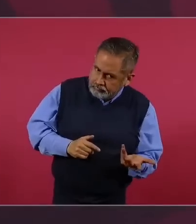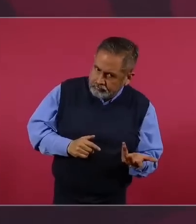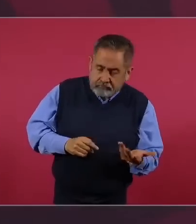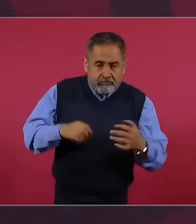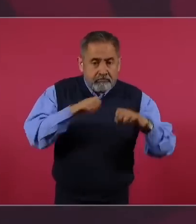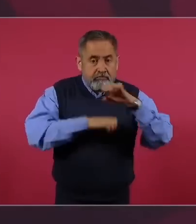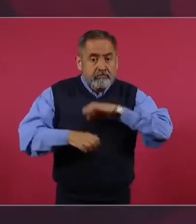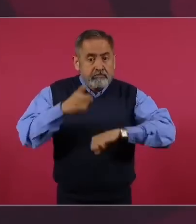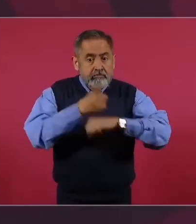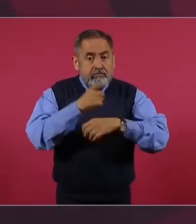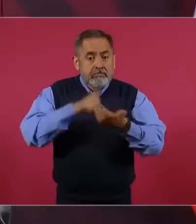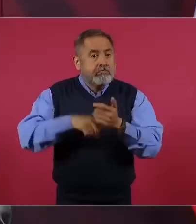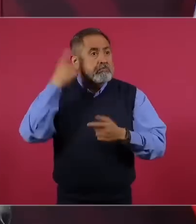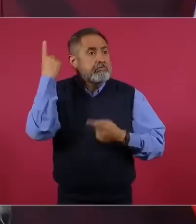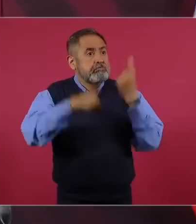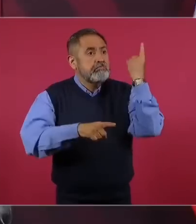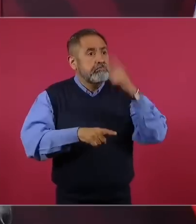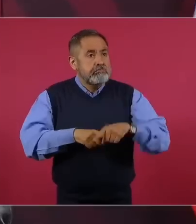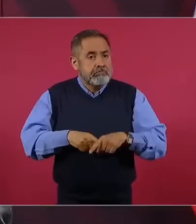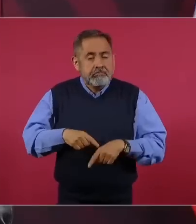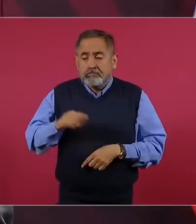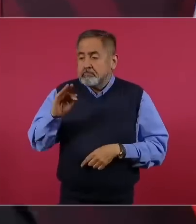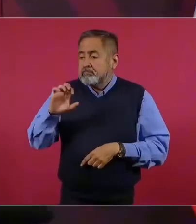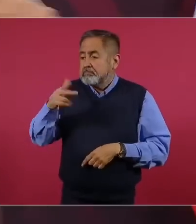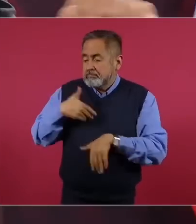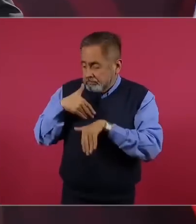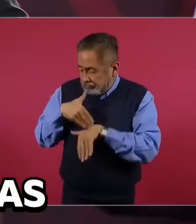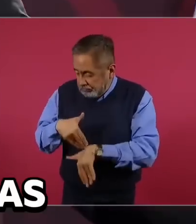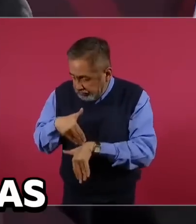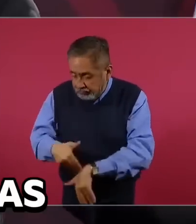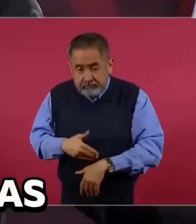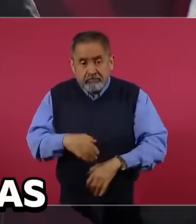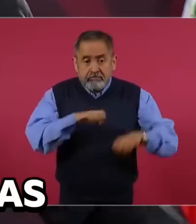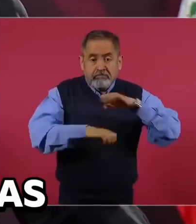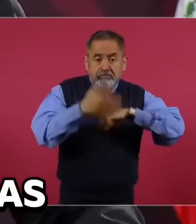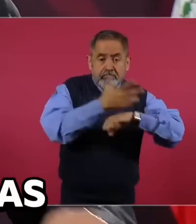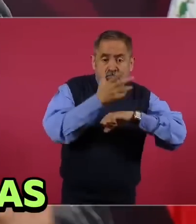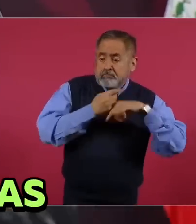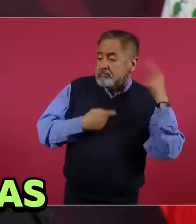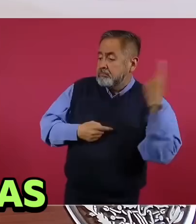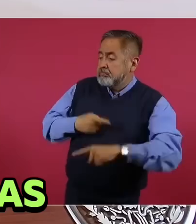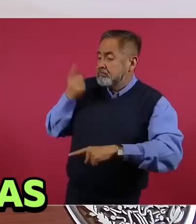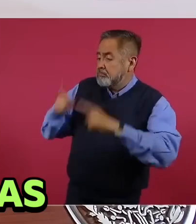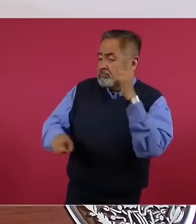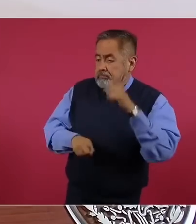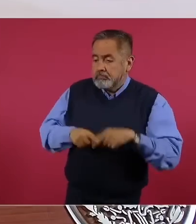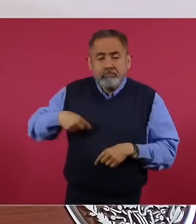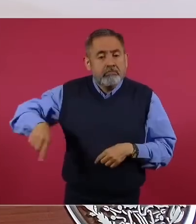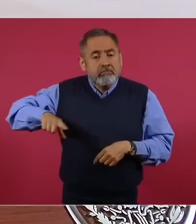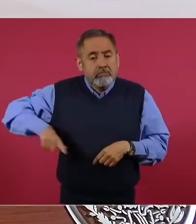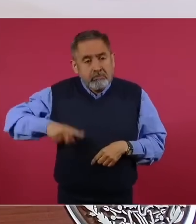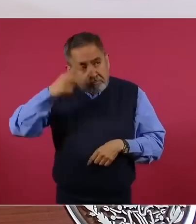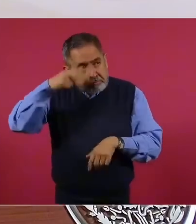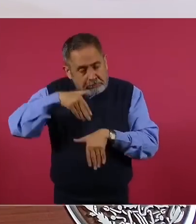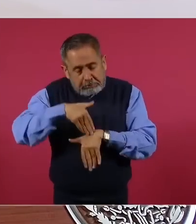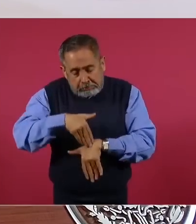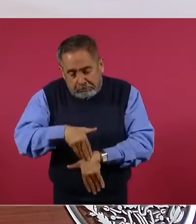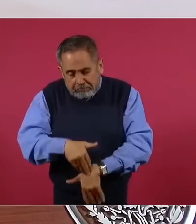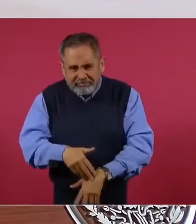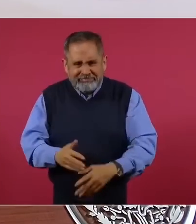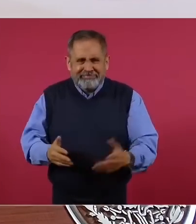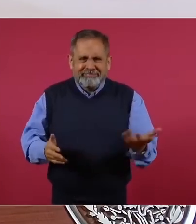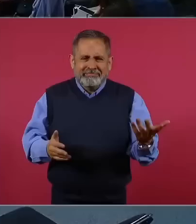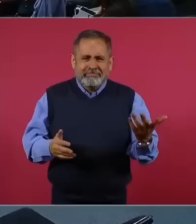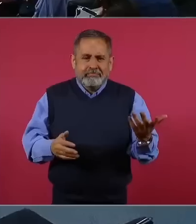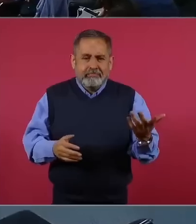y trabaja con el propósito de debilitar las instituciones mexicanas, todo por el orden de Estados